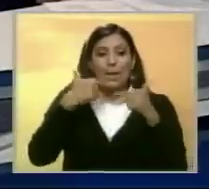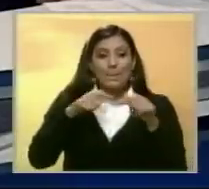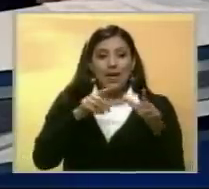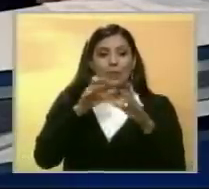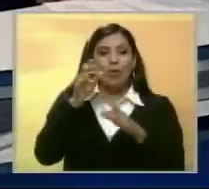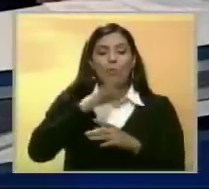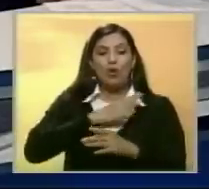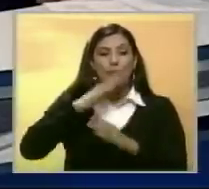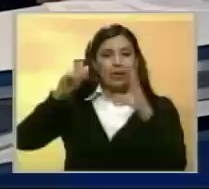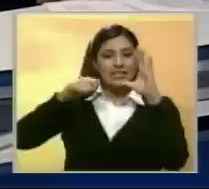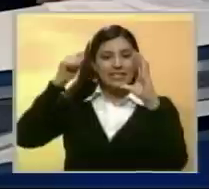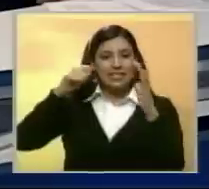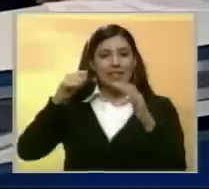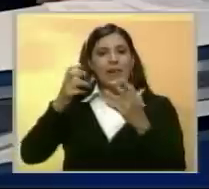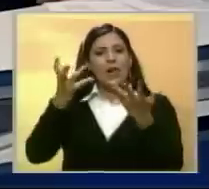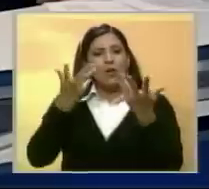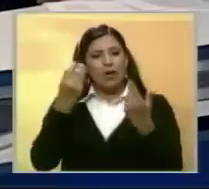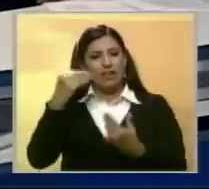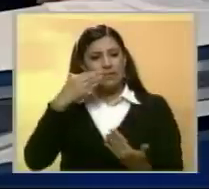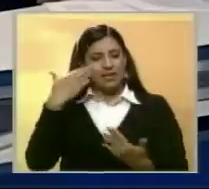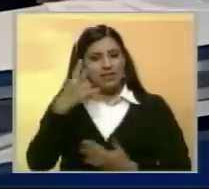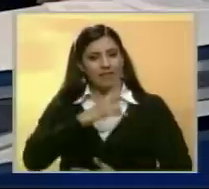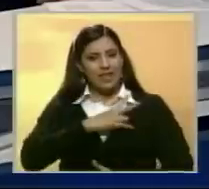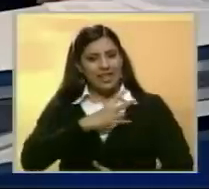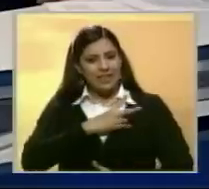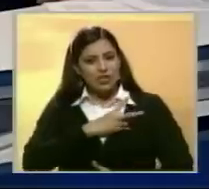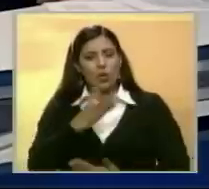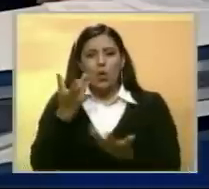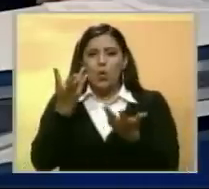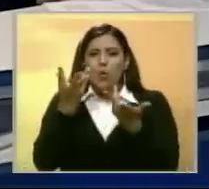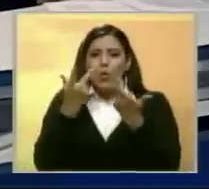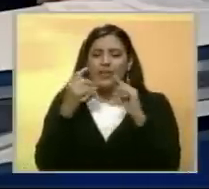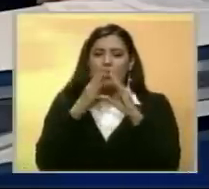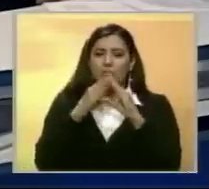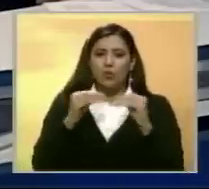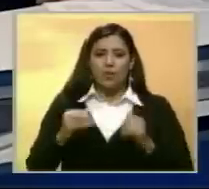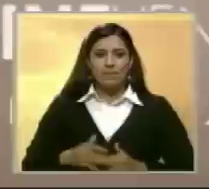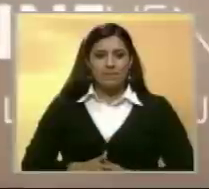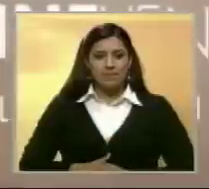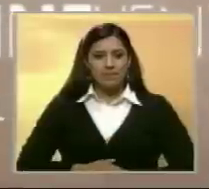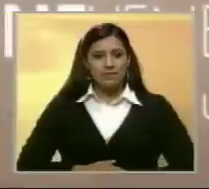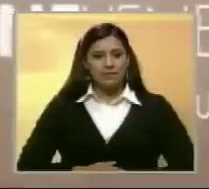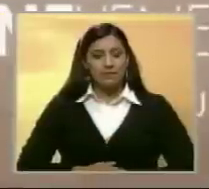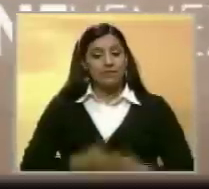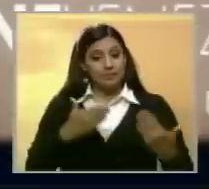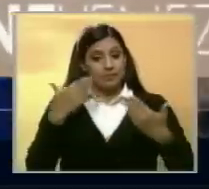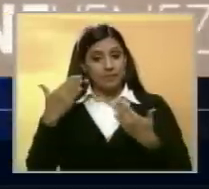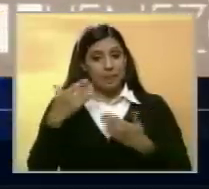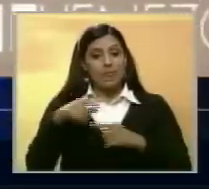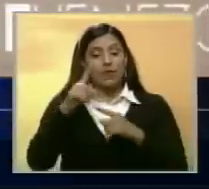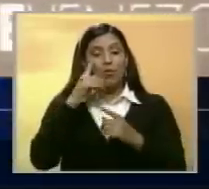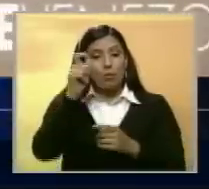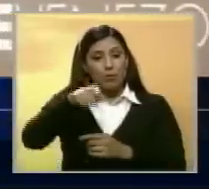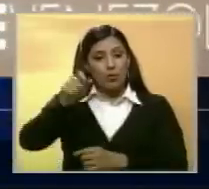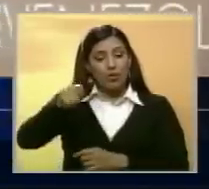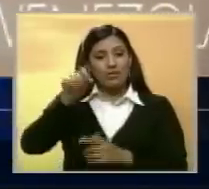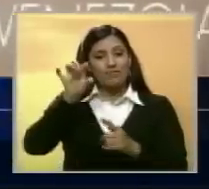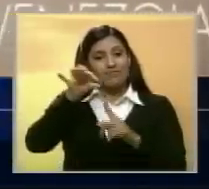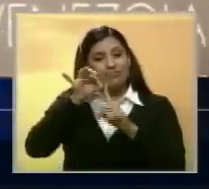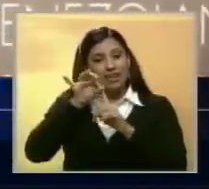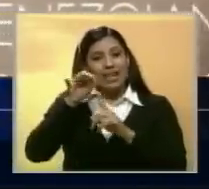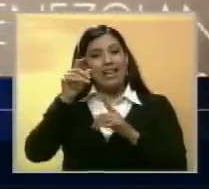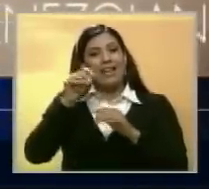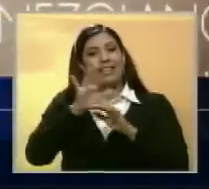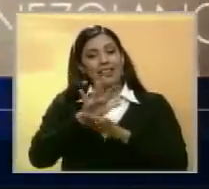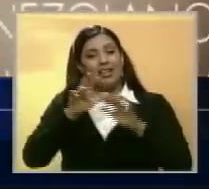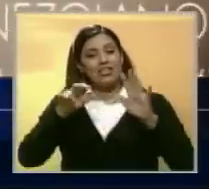a la cinematografía. Lisette González, de Venevisión Continental, nos trae detalles. El jurado calificador del 12º